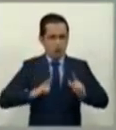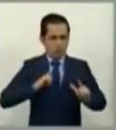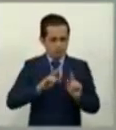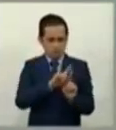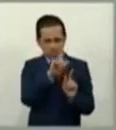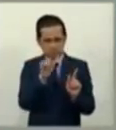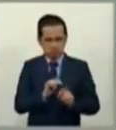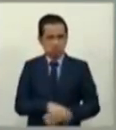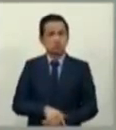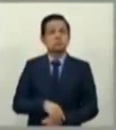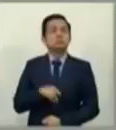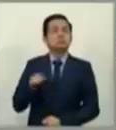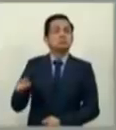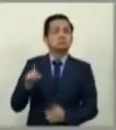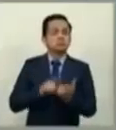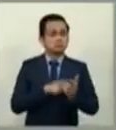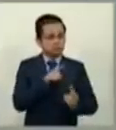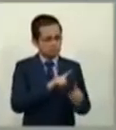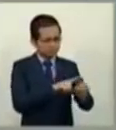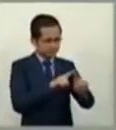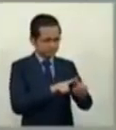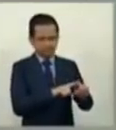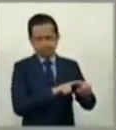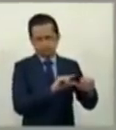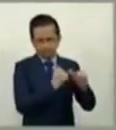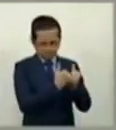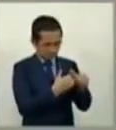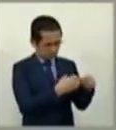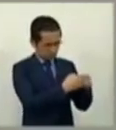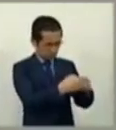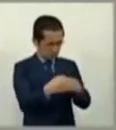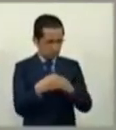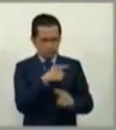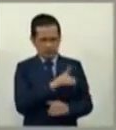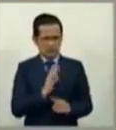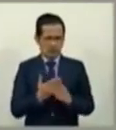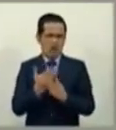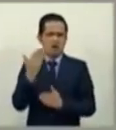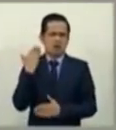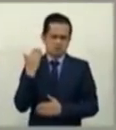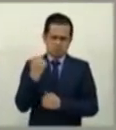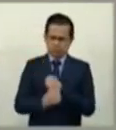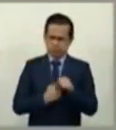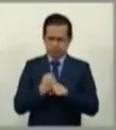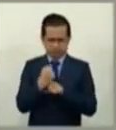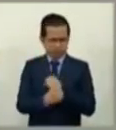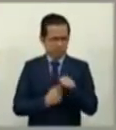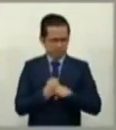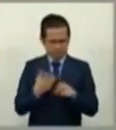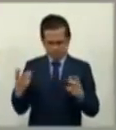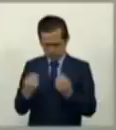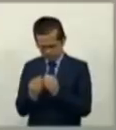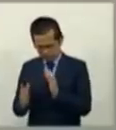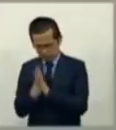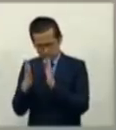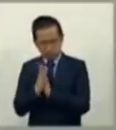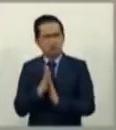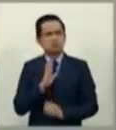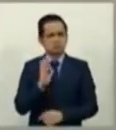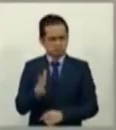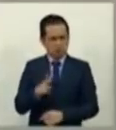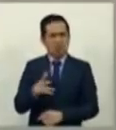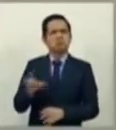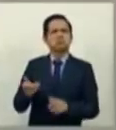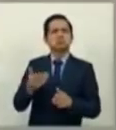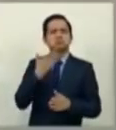los colectivos que han estado participando desde hace varios años en este tema, incluso pudieron hacer